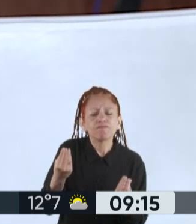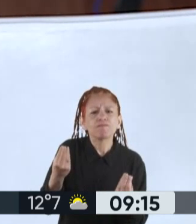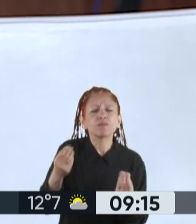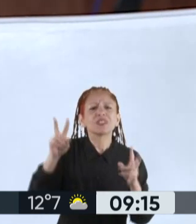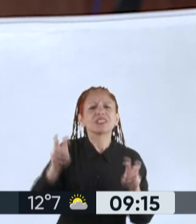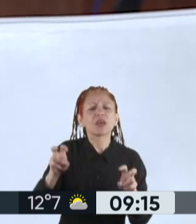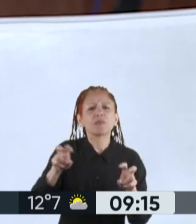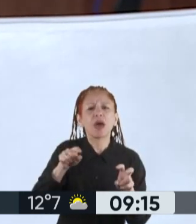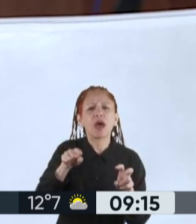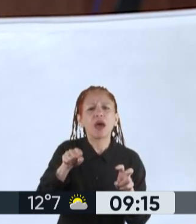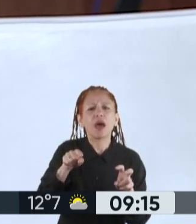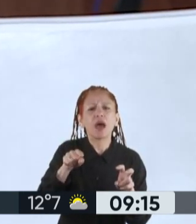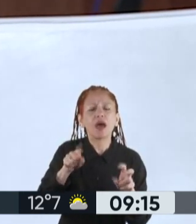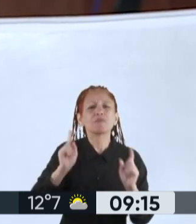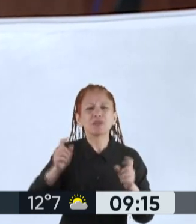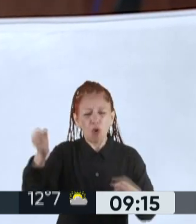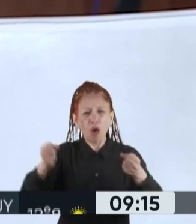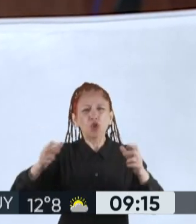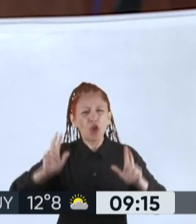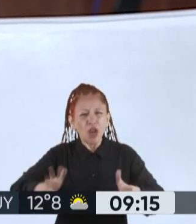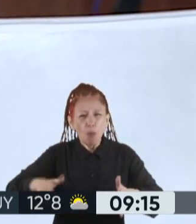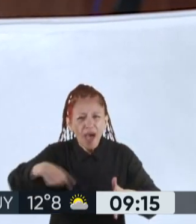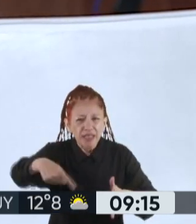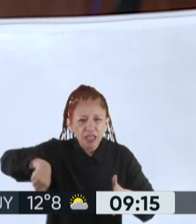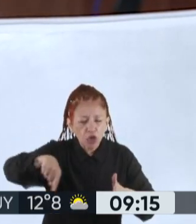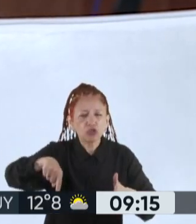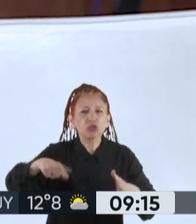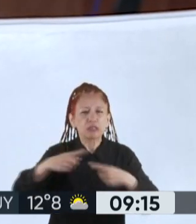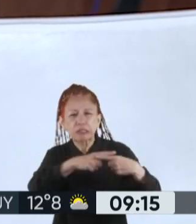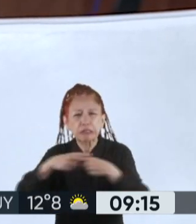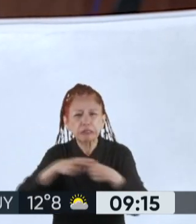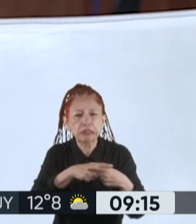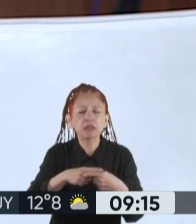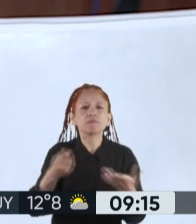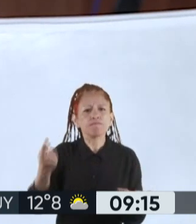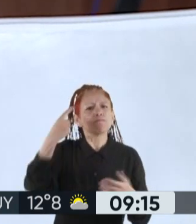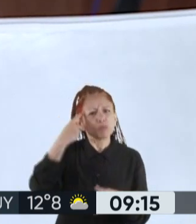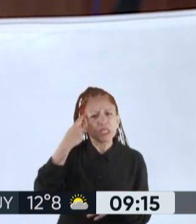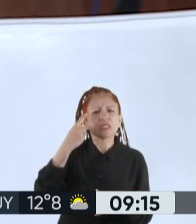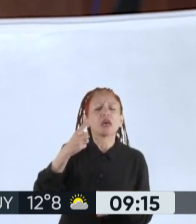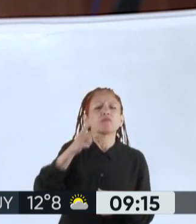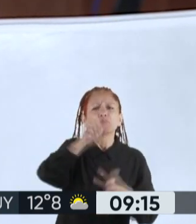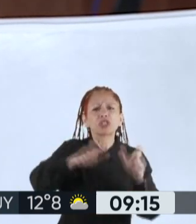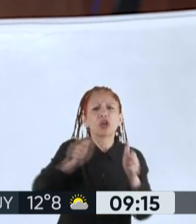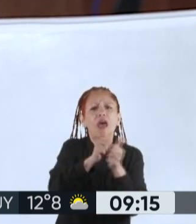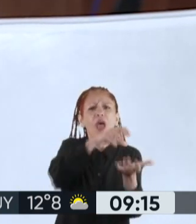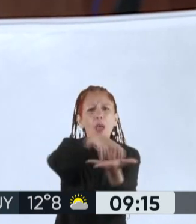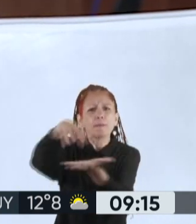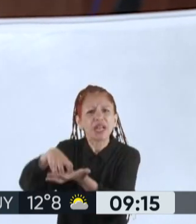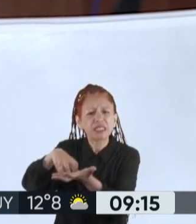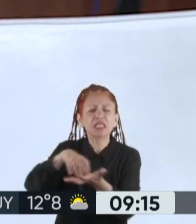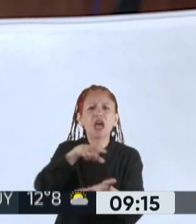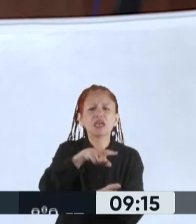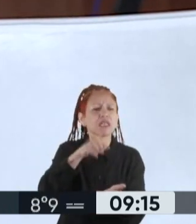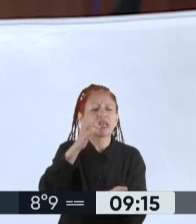dentro del sector de los neumáticos? Si considera que los empresarios efectivamente están teniendo una posición más